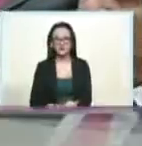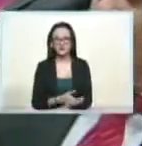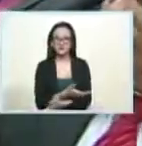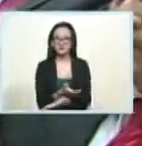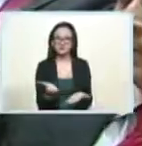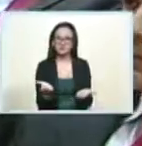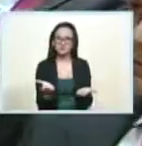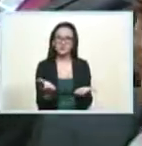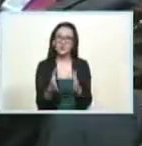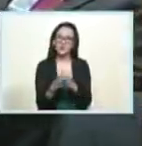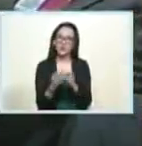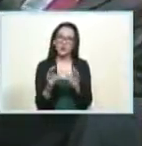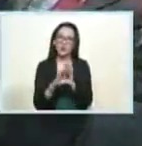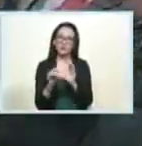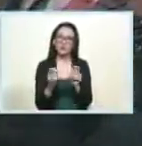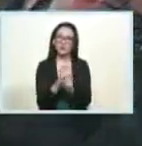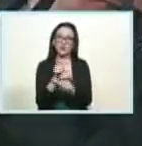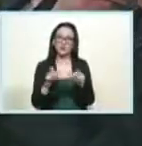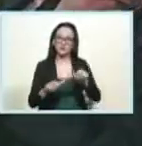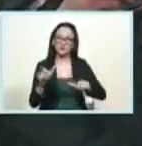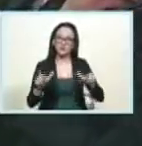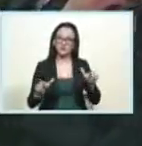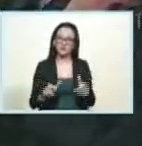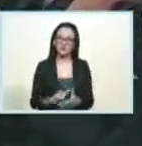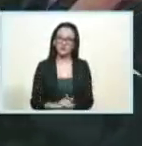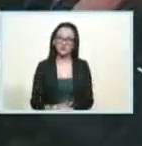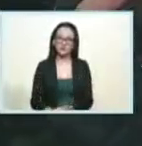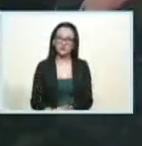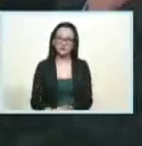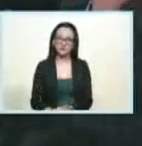Queridos y queridas constituyentes,